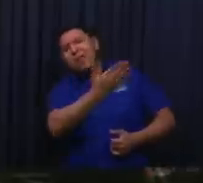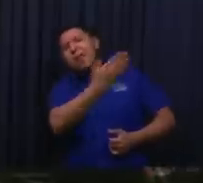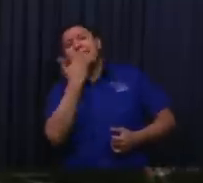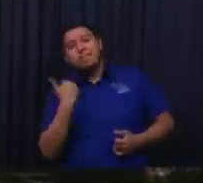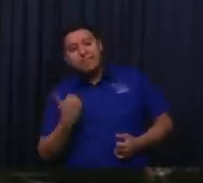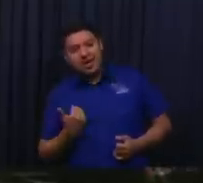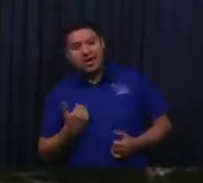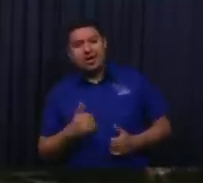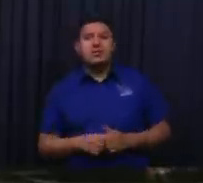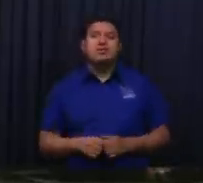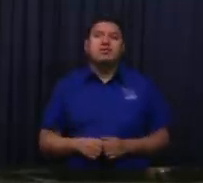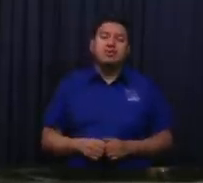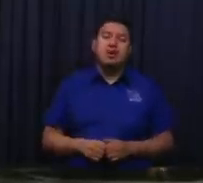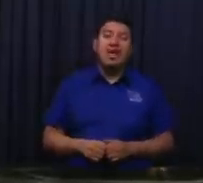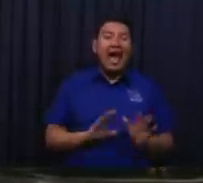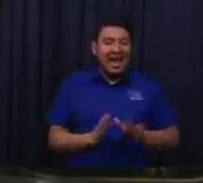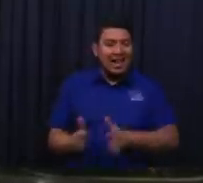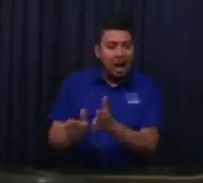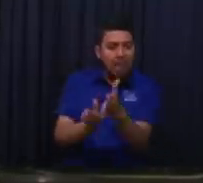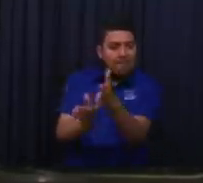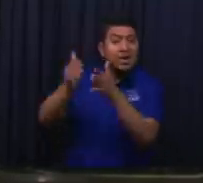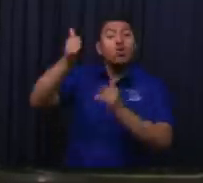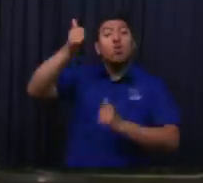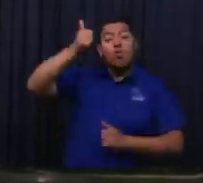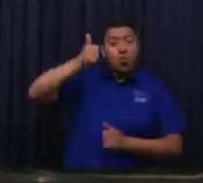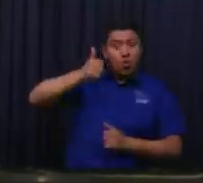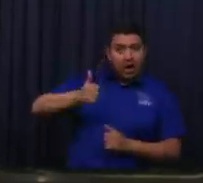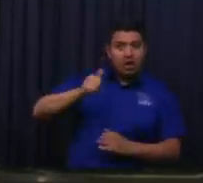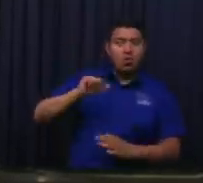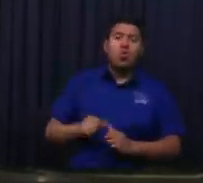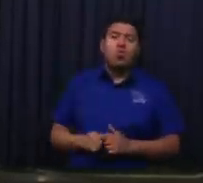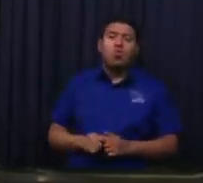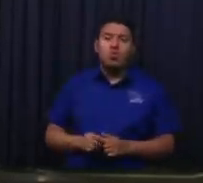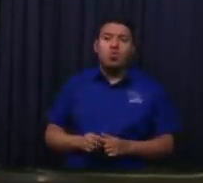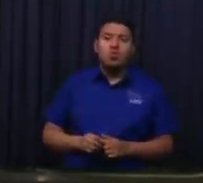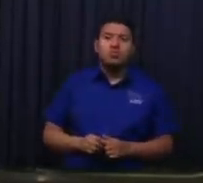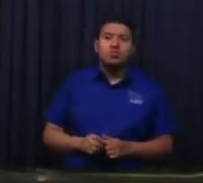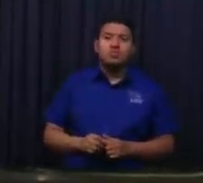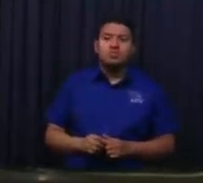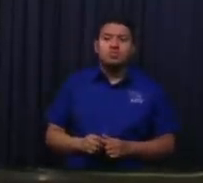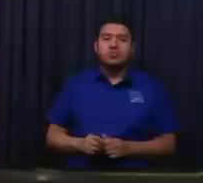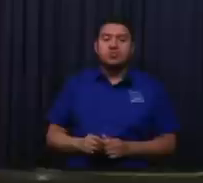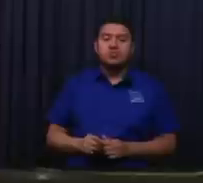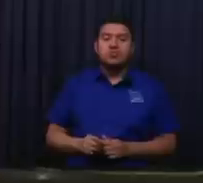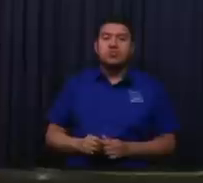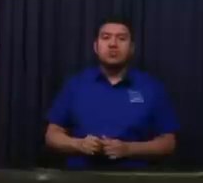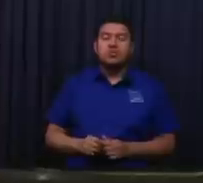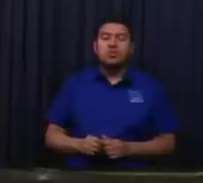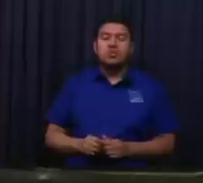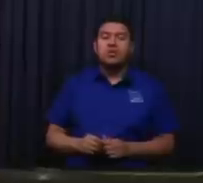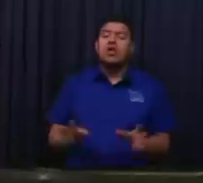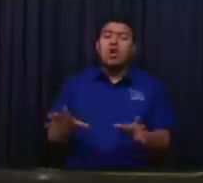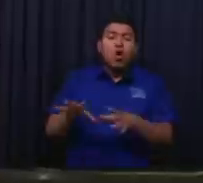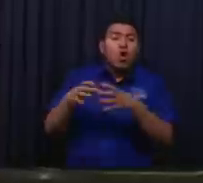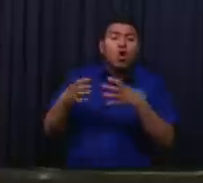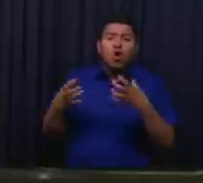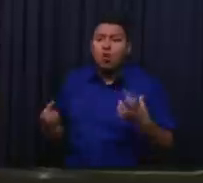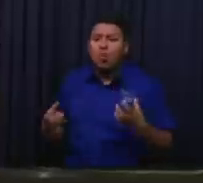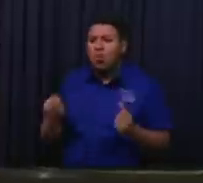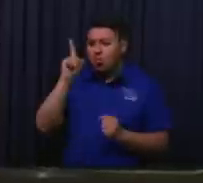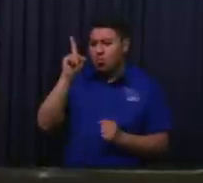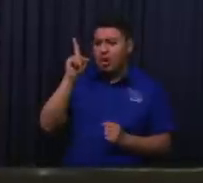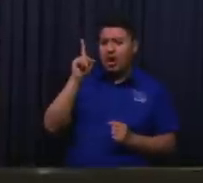las danzas de Mahanaim, como quien dice algo como la reunión de dos campamentos que produce